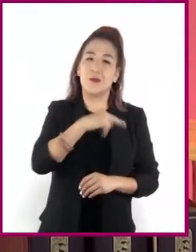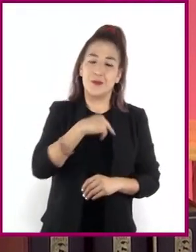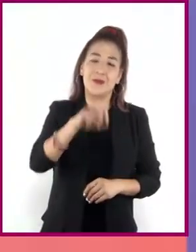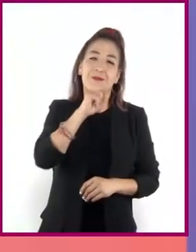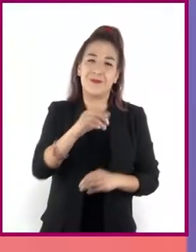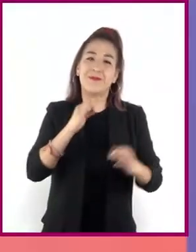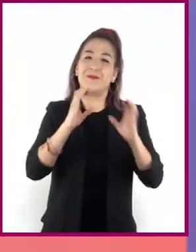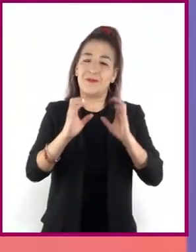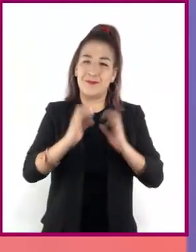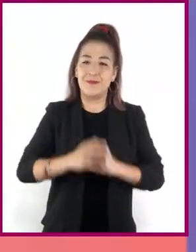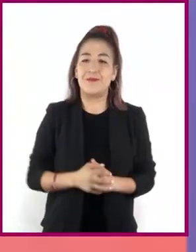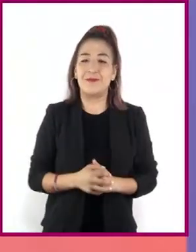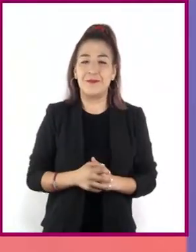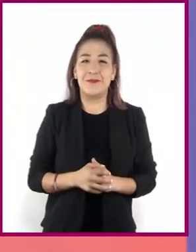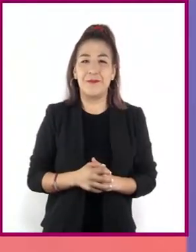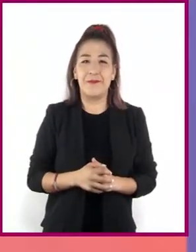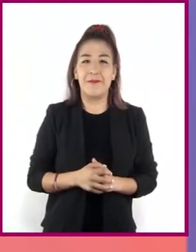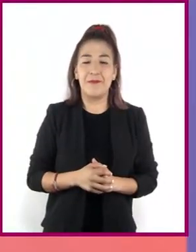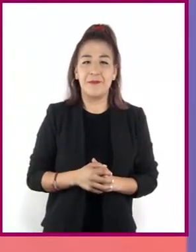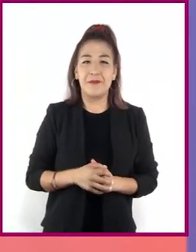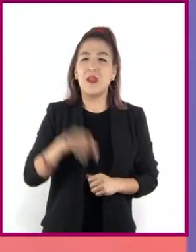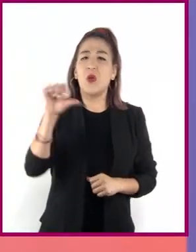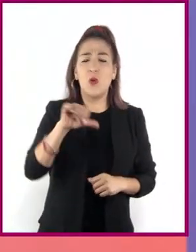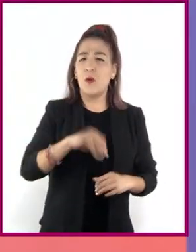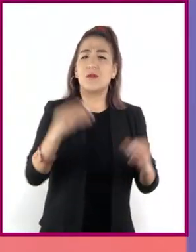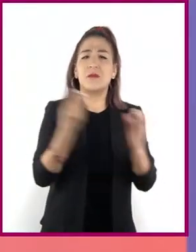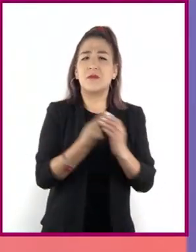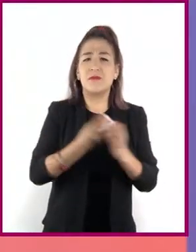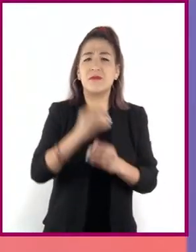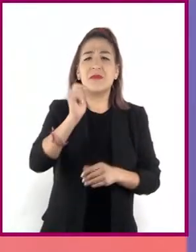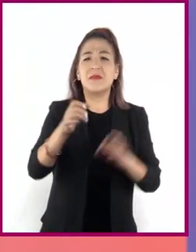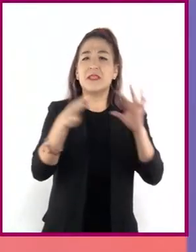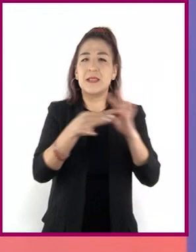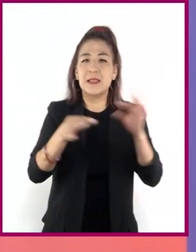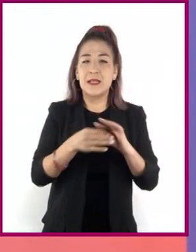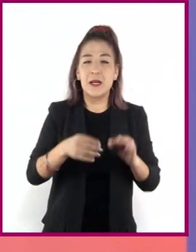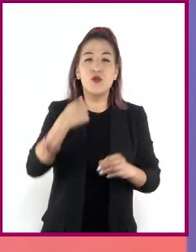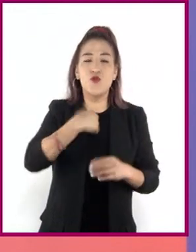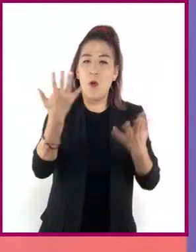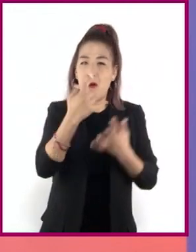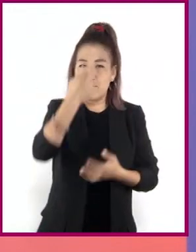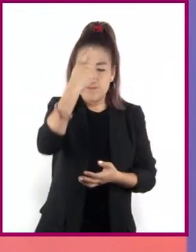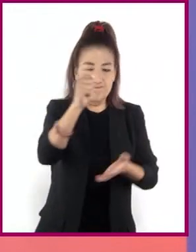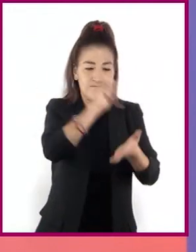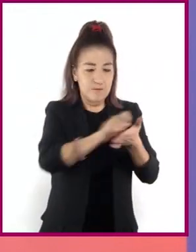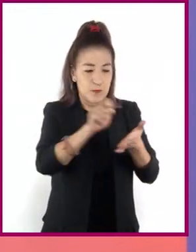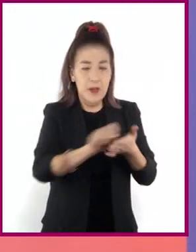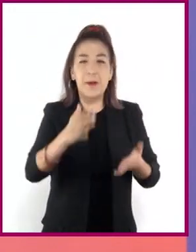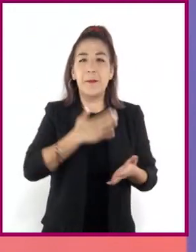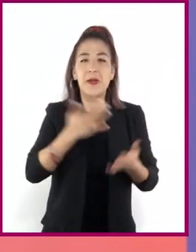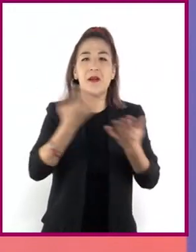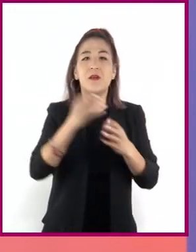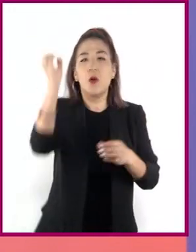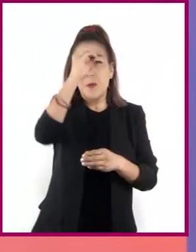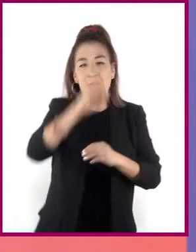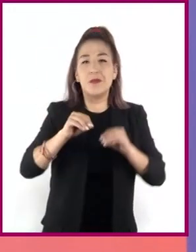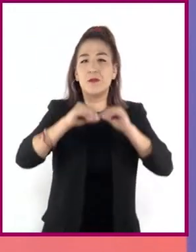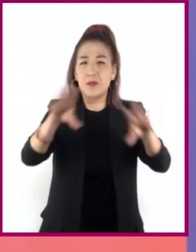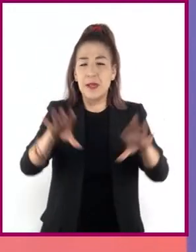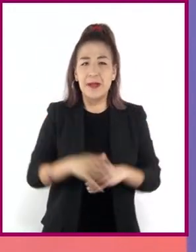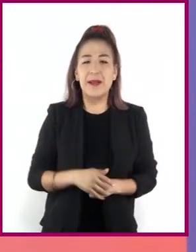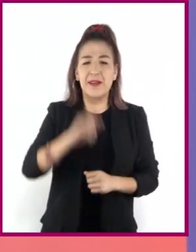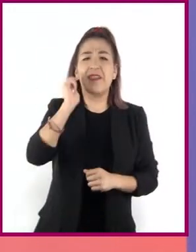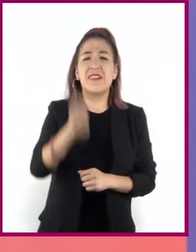a todos en esta sesión hablaremos sobre editó y publicó mi artículo de opinión con esto hacemos referencia a